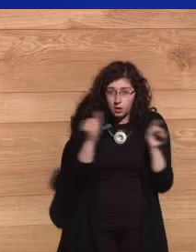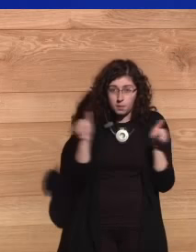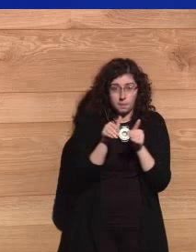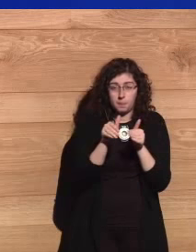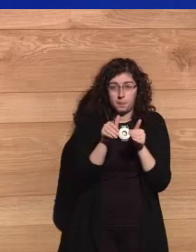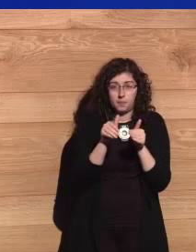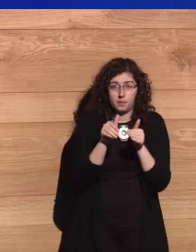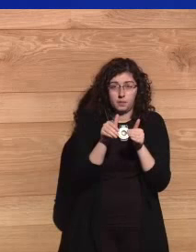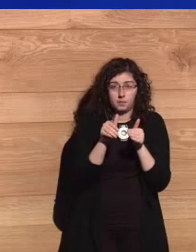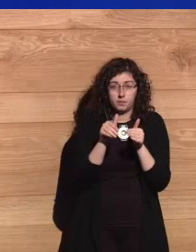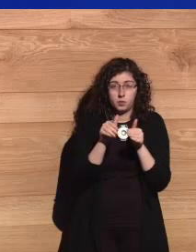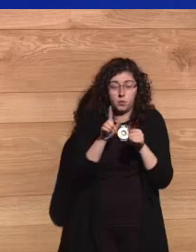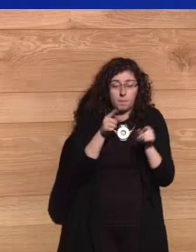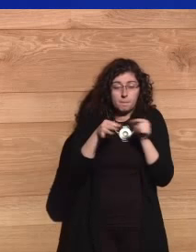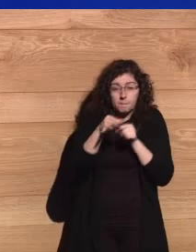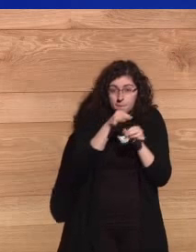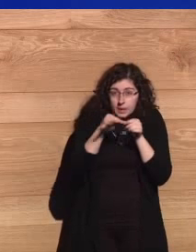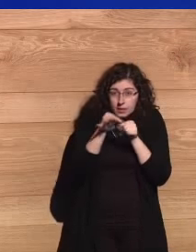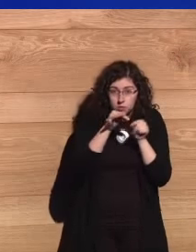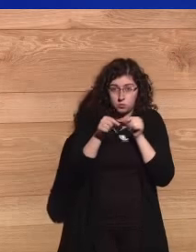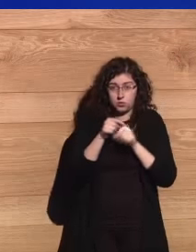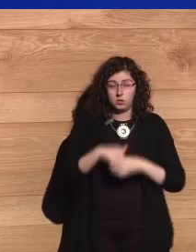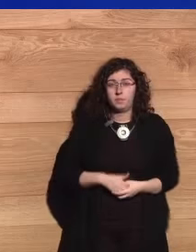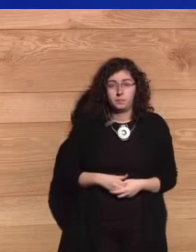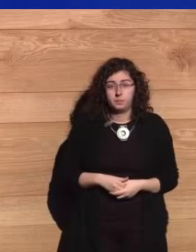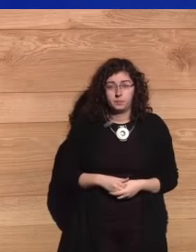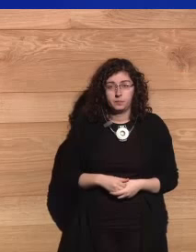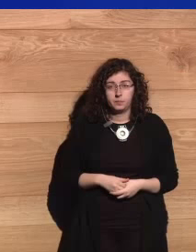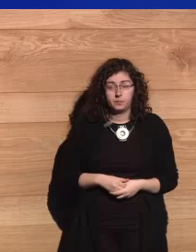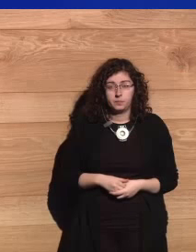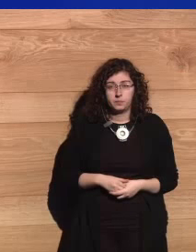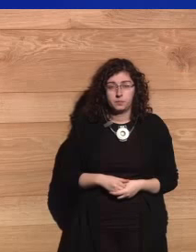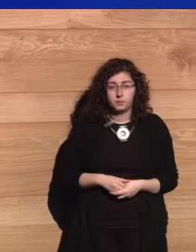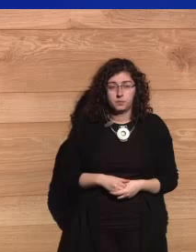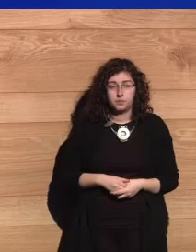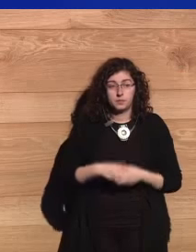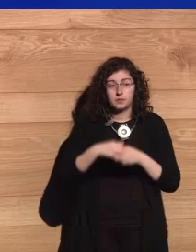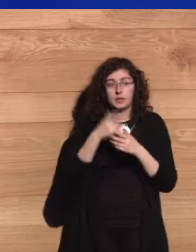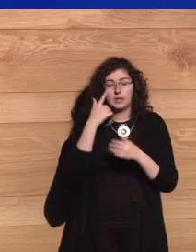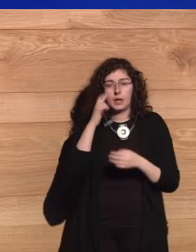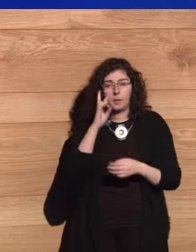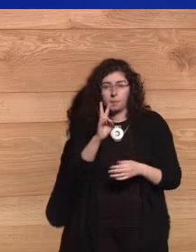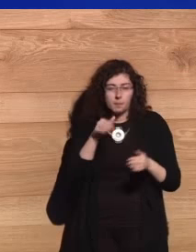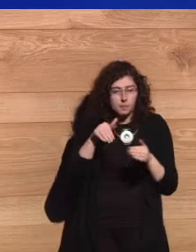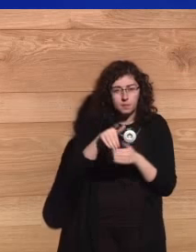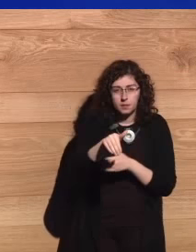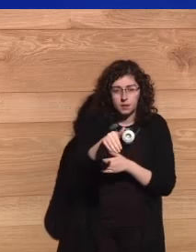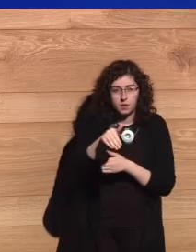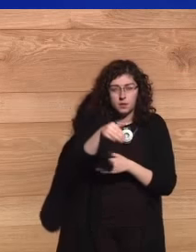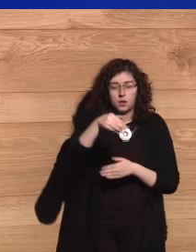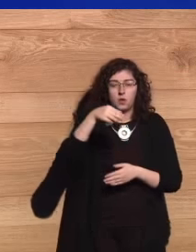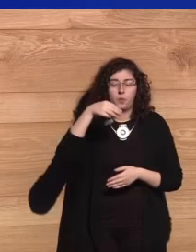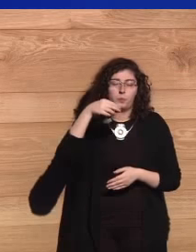la miniaturización. Entonces, lo que se va dibujando no es lo que Michel